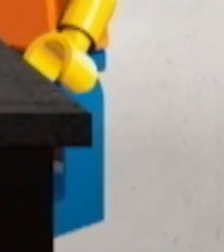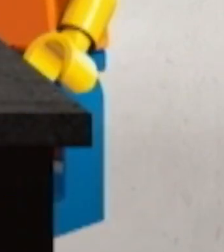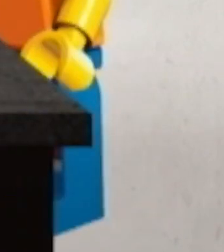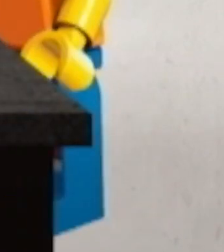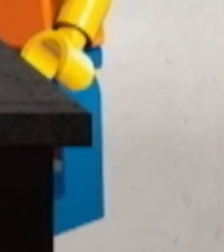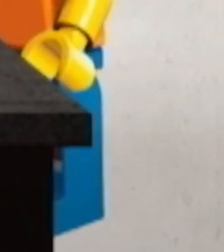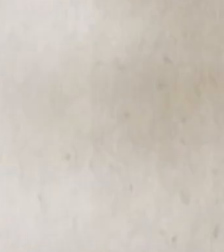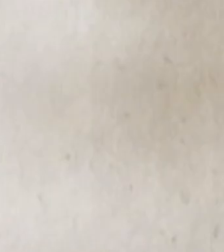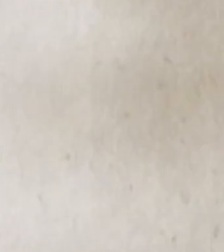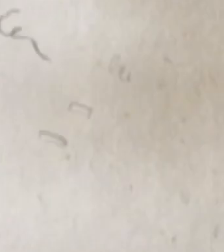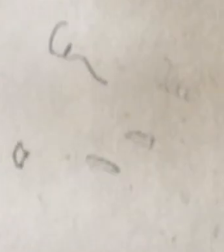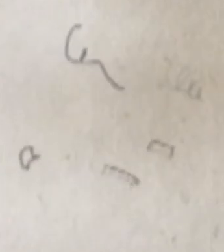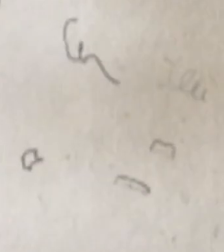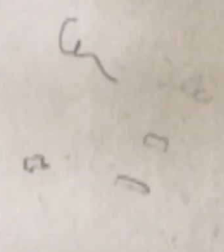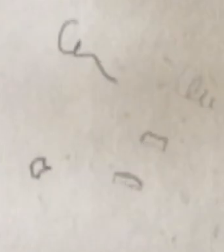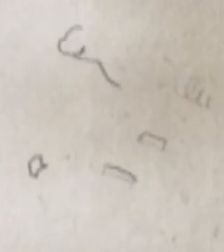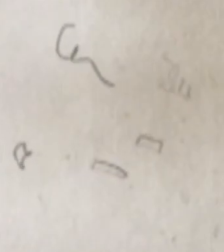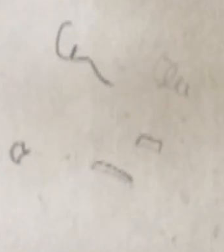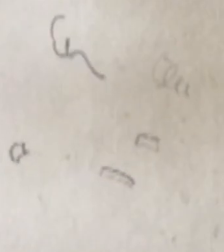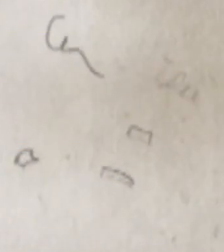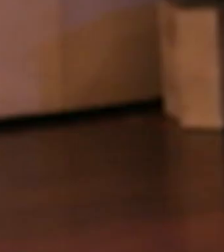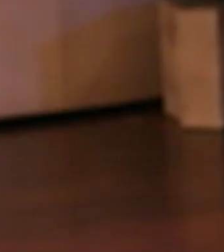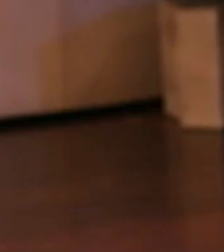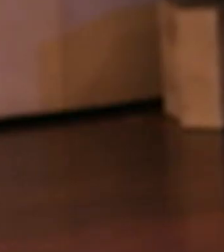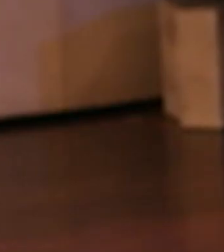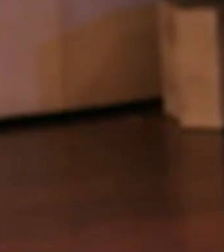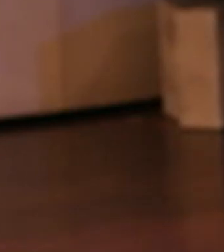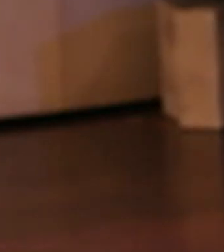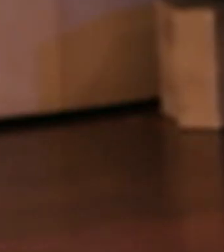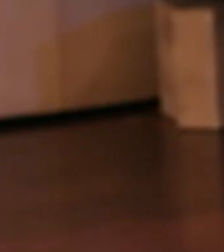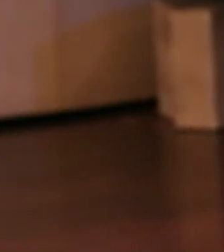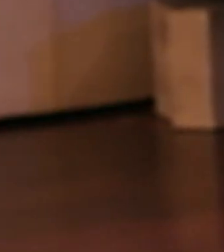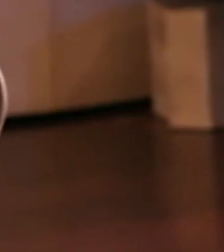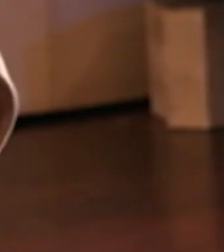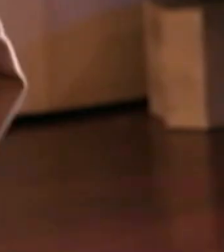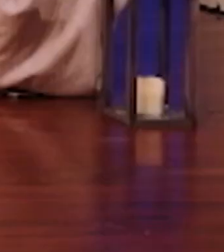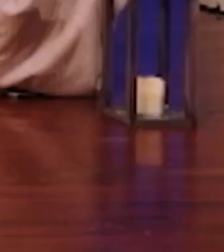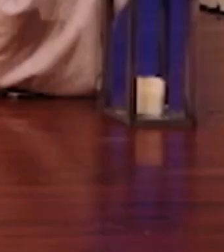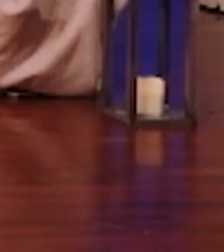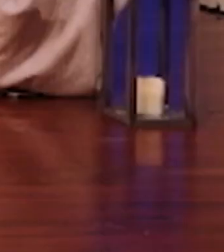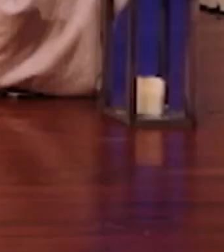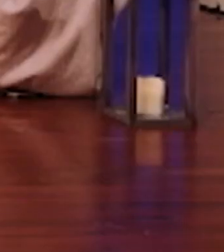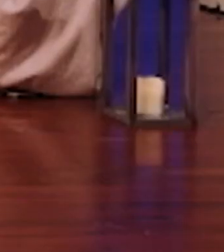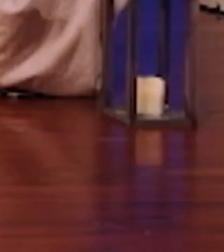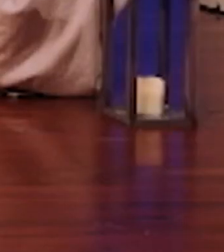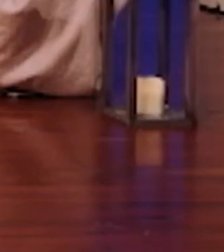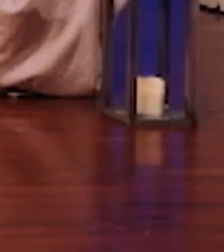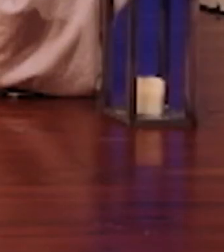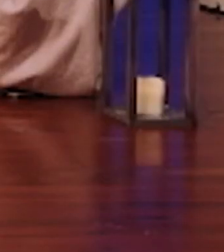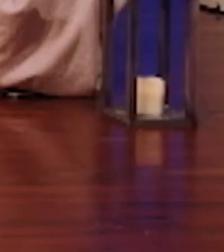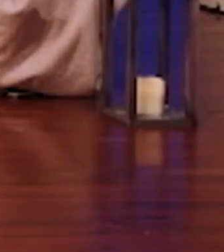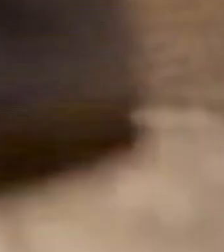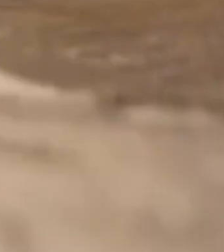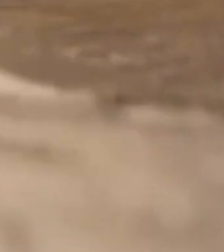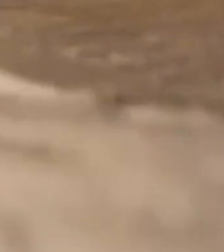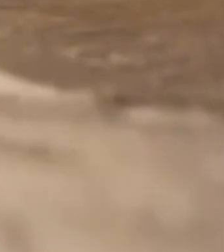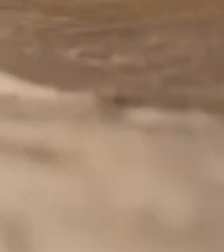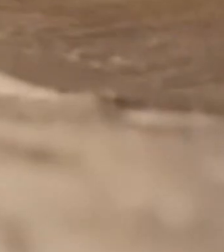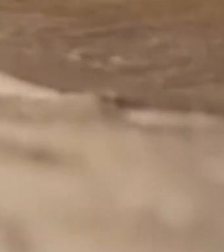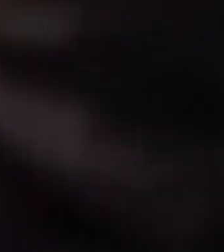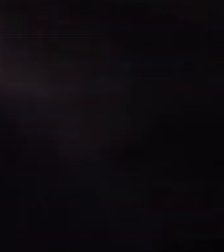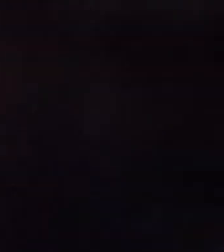tuvo oportunidad de disfrutar en las diversas plataformas del Sistema de Medios de Comunicación Públicos de Costa Rica.